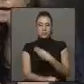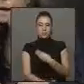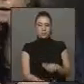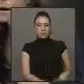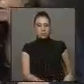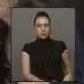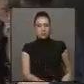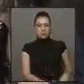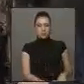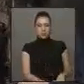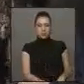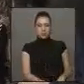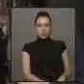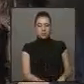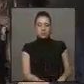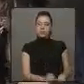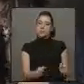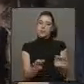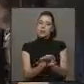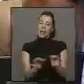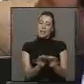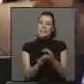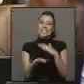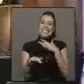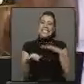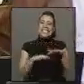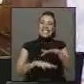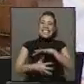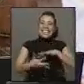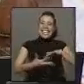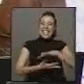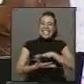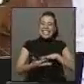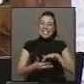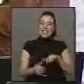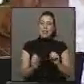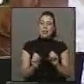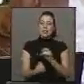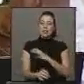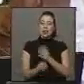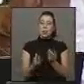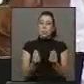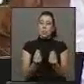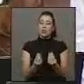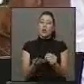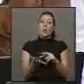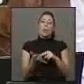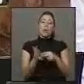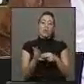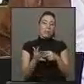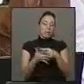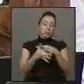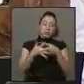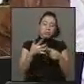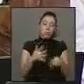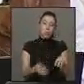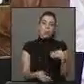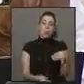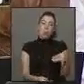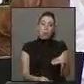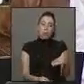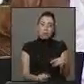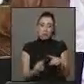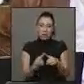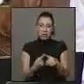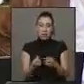Presidente, las explicaciones de la crisis educacional en Chile son múltiples porque el problema es sistémico. La municipalización,